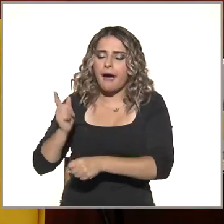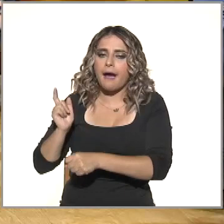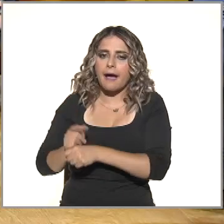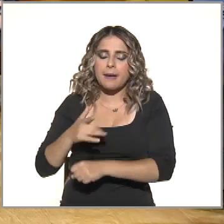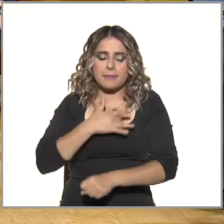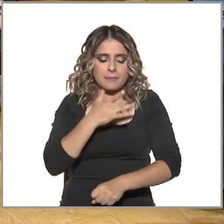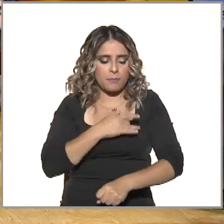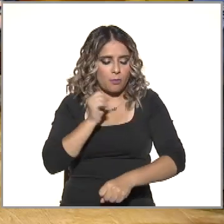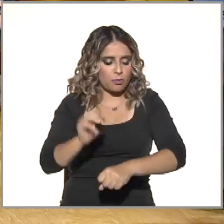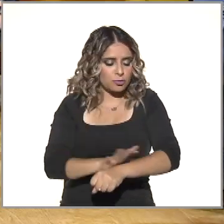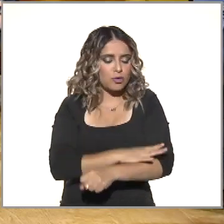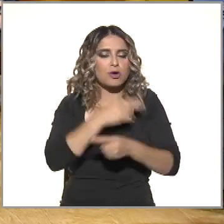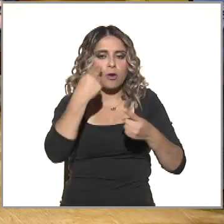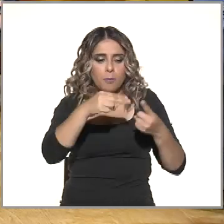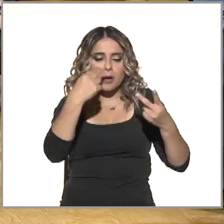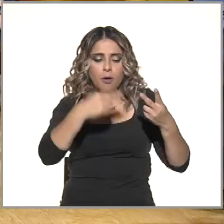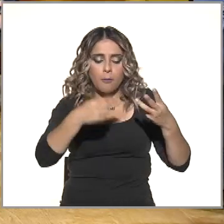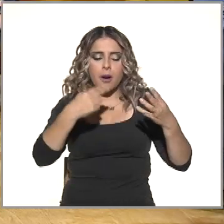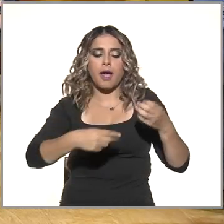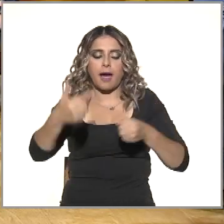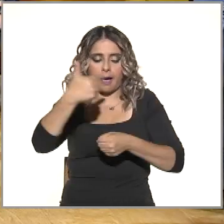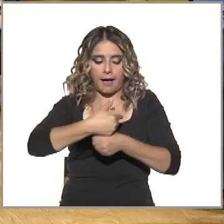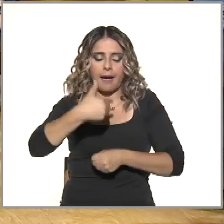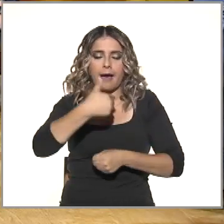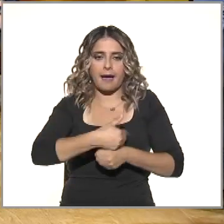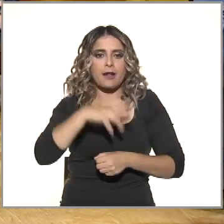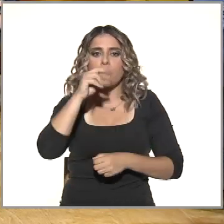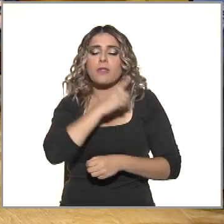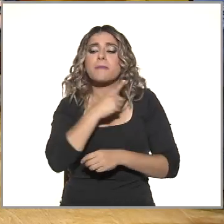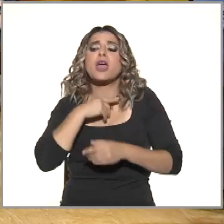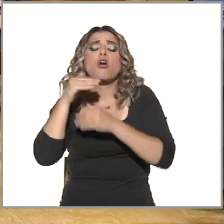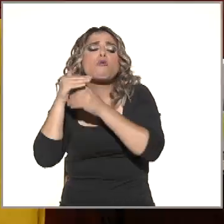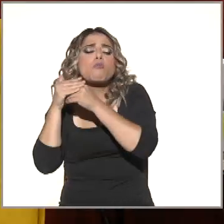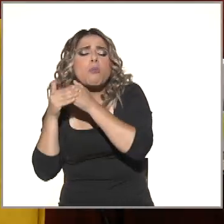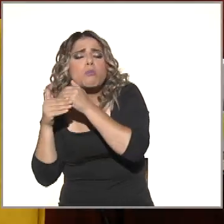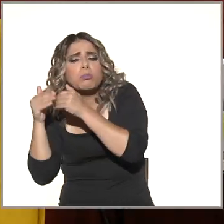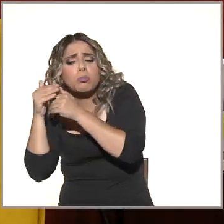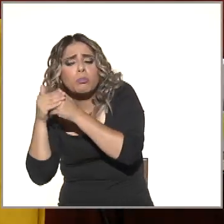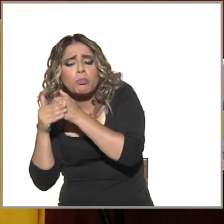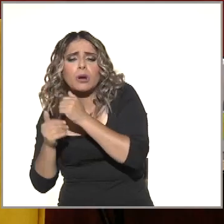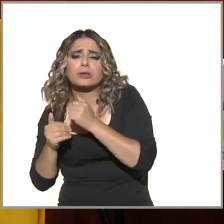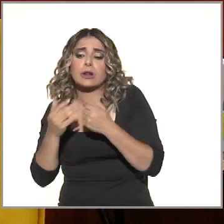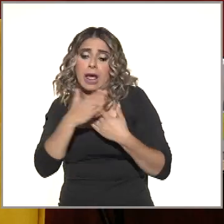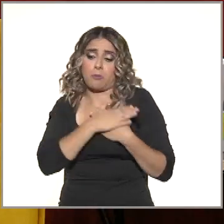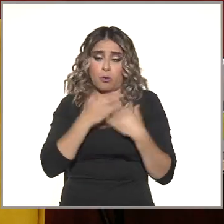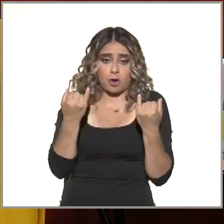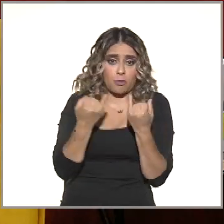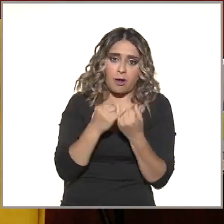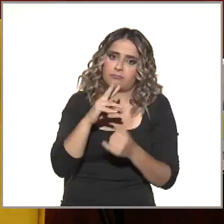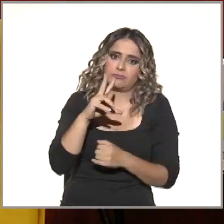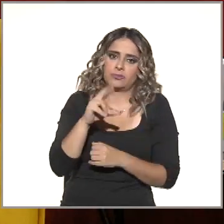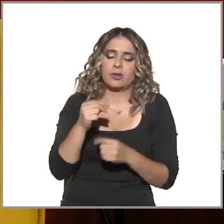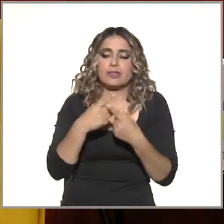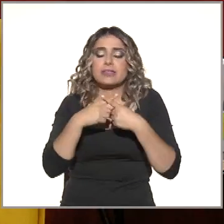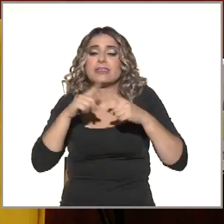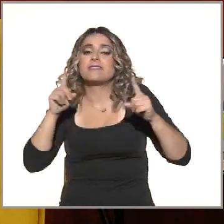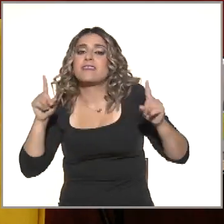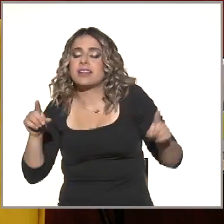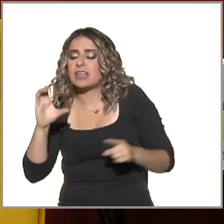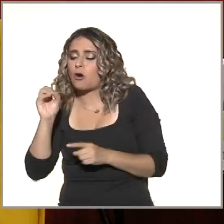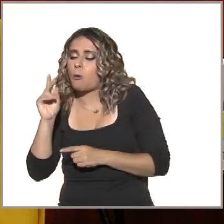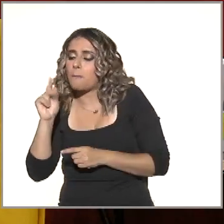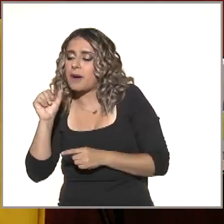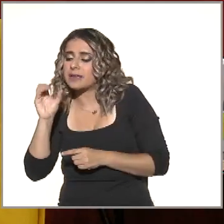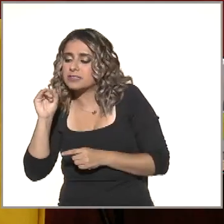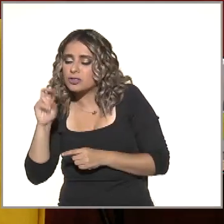es lo mismo, por ejemplo, sentir compasión que sentir misericordia. ¿Cuál es la diferencia entre la